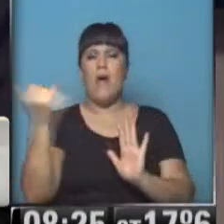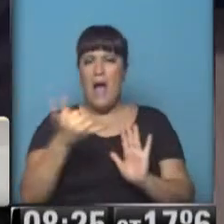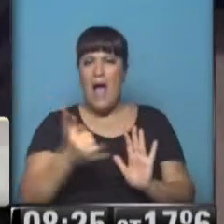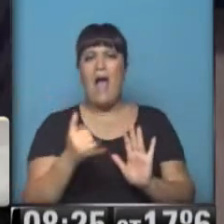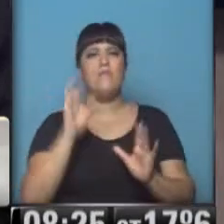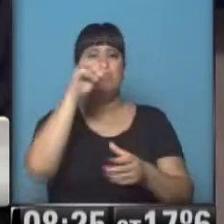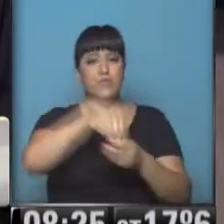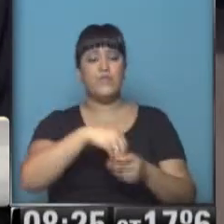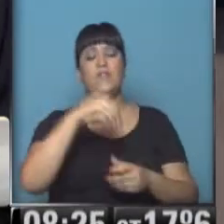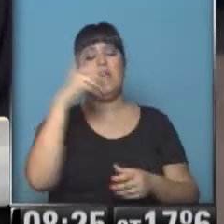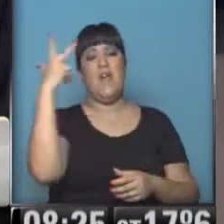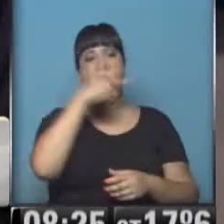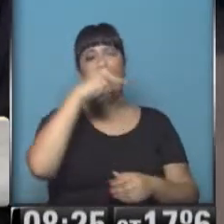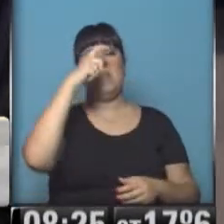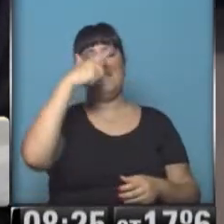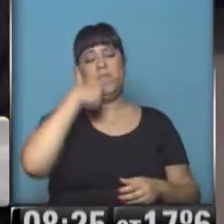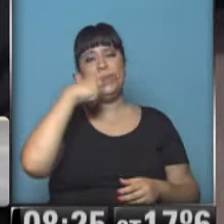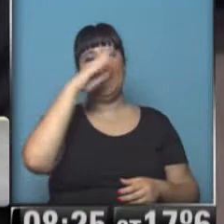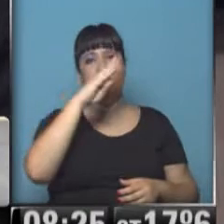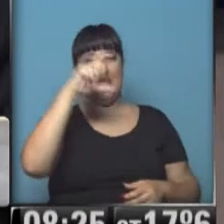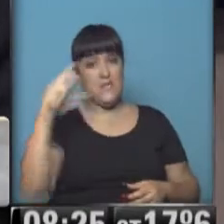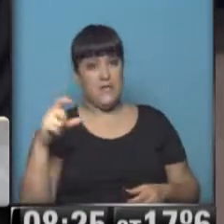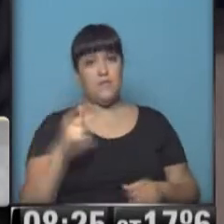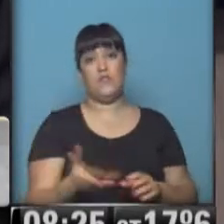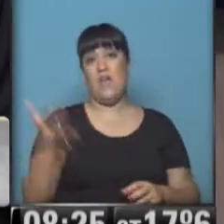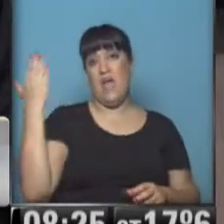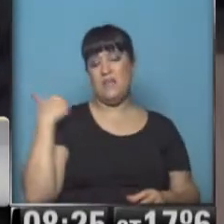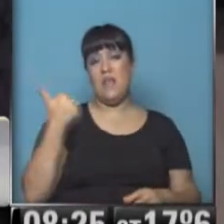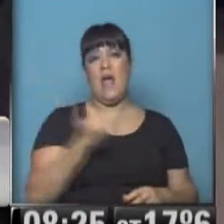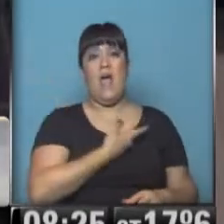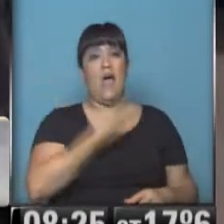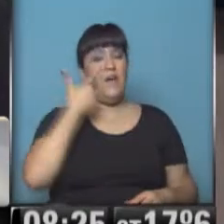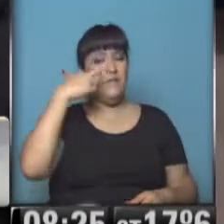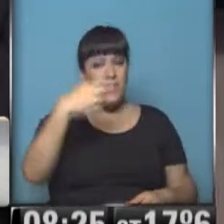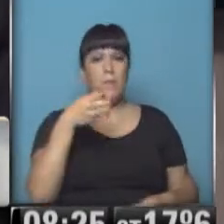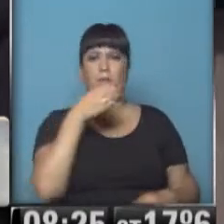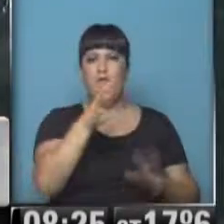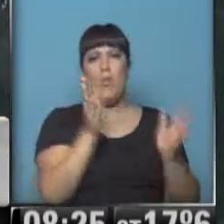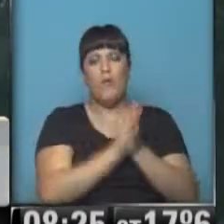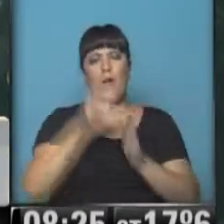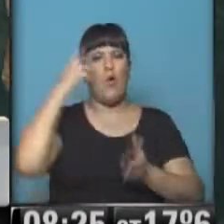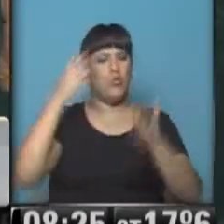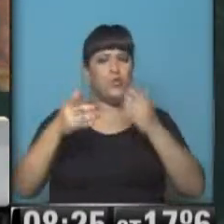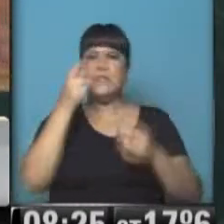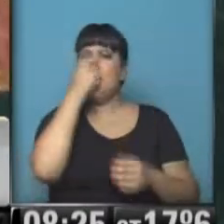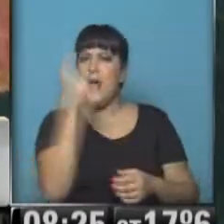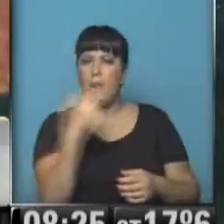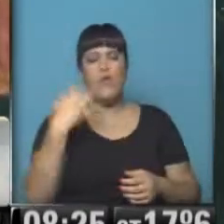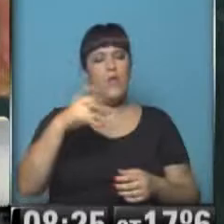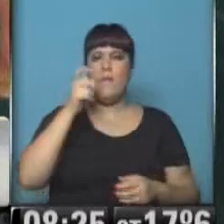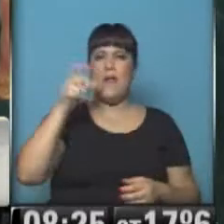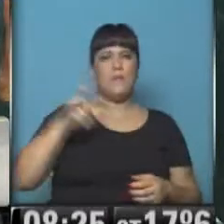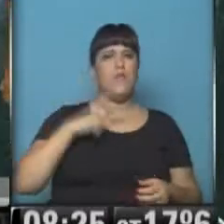hecho por el cual echegaray ha servido cierta celeridad de la justicia para responder sobre esta demanda que ya está